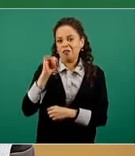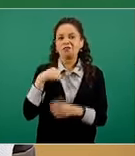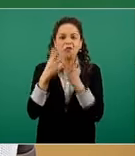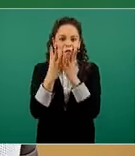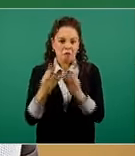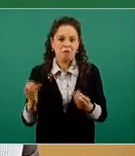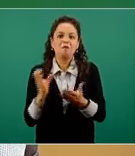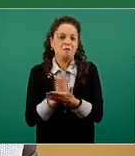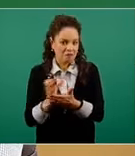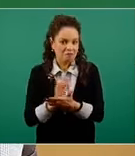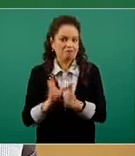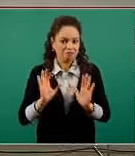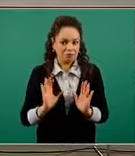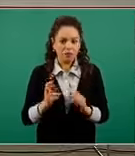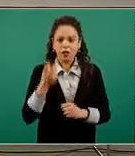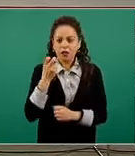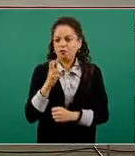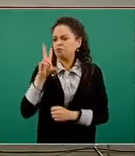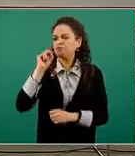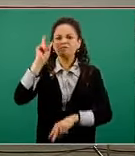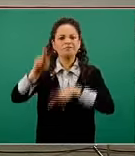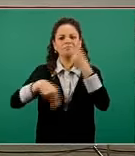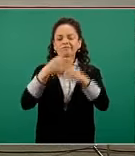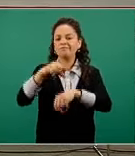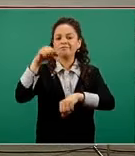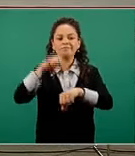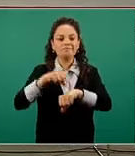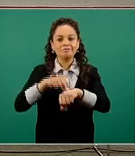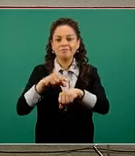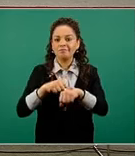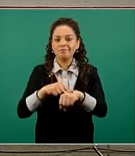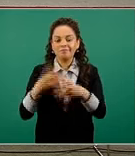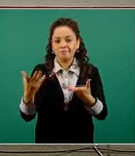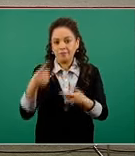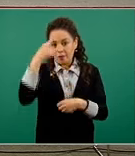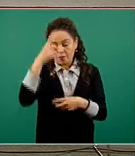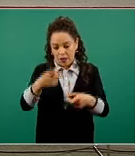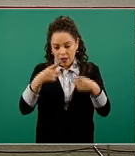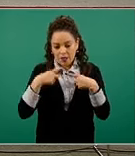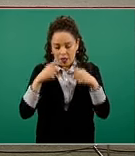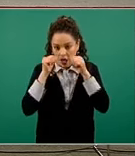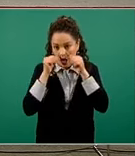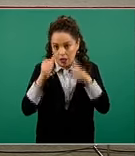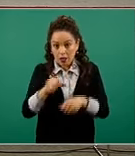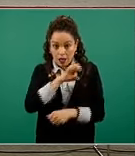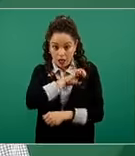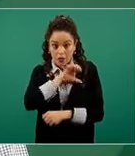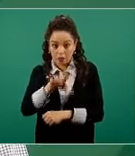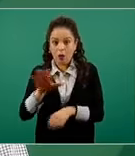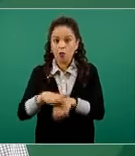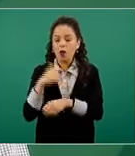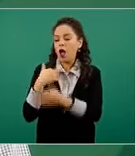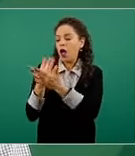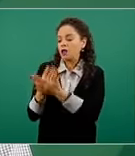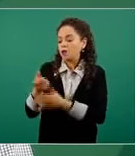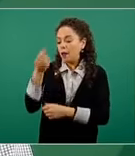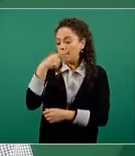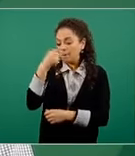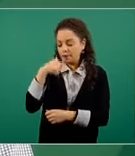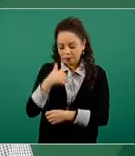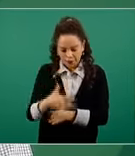entonces no demandar atención médica especializada esperando que el medicamento me genere alguna mejoría